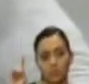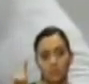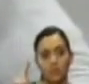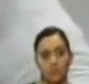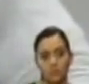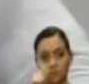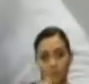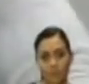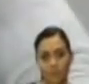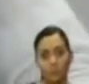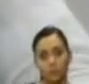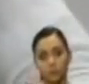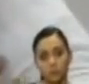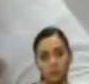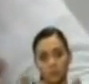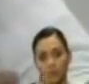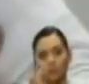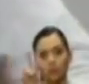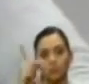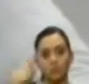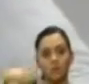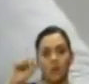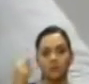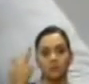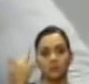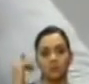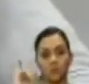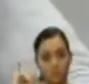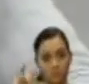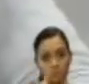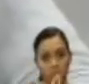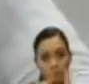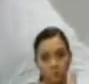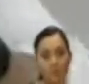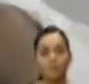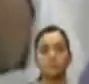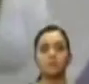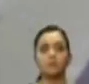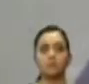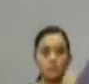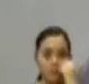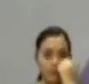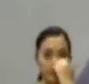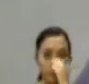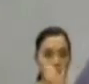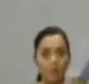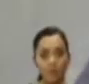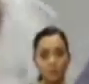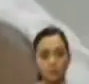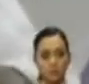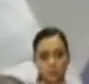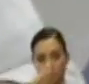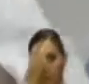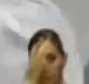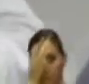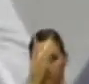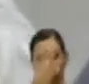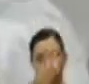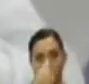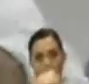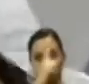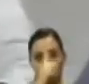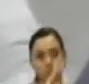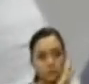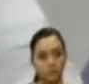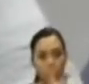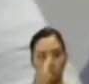contratista y por otro lado él debía 2 millones al SRI. Entonces, ¿para qué deberle 4 millones y él a su vez 2 millones? Y neto que